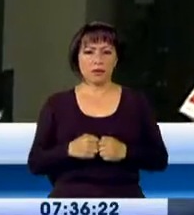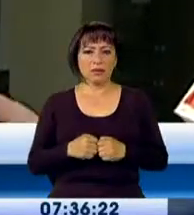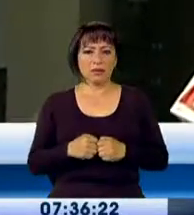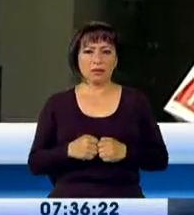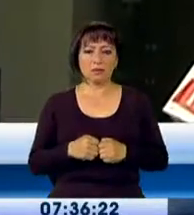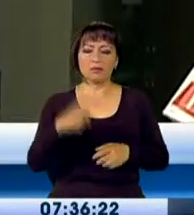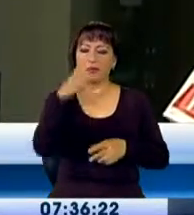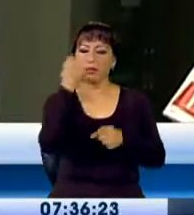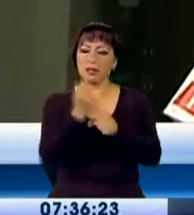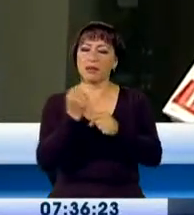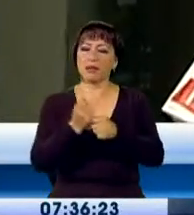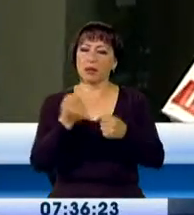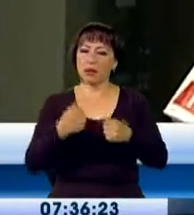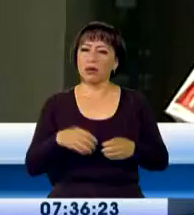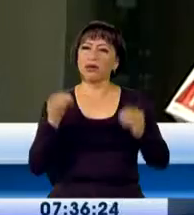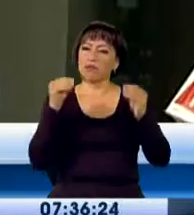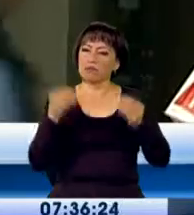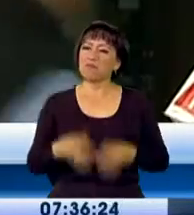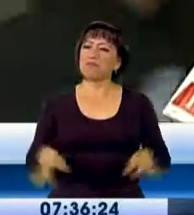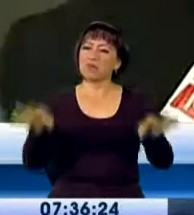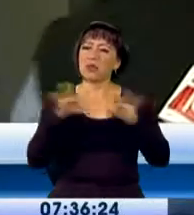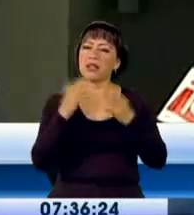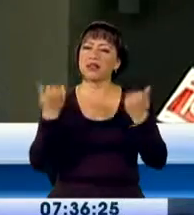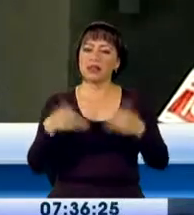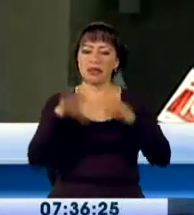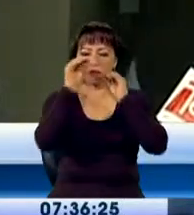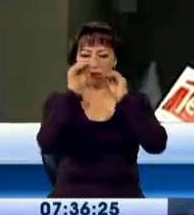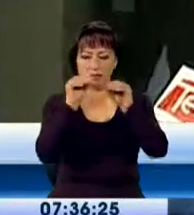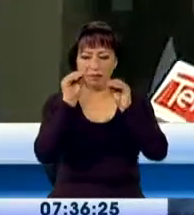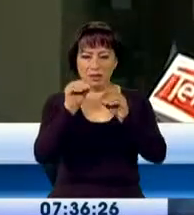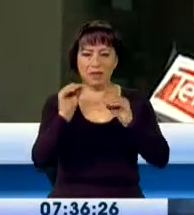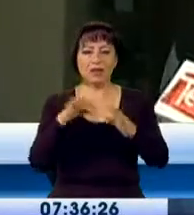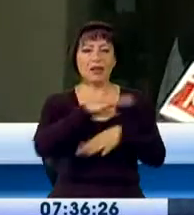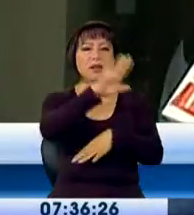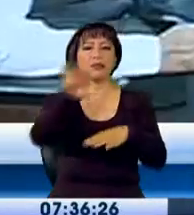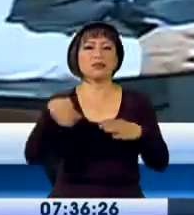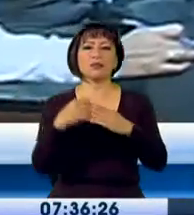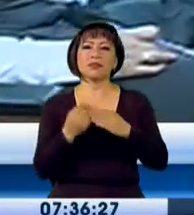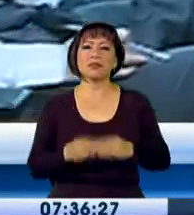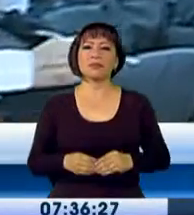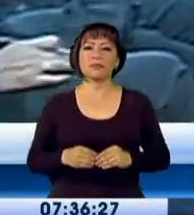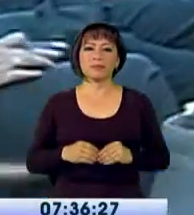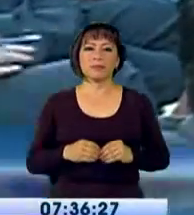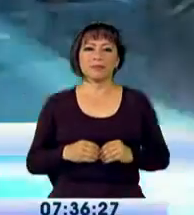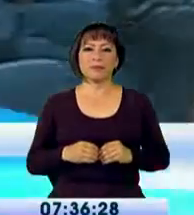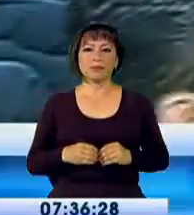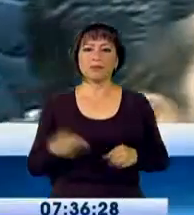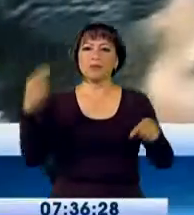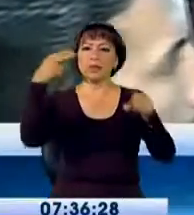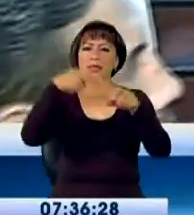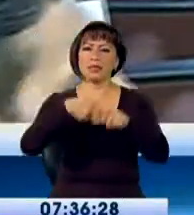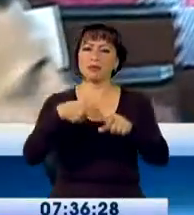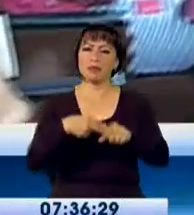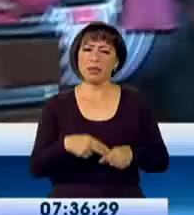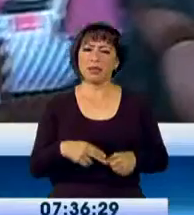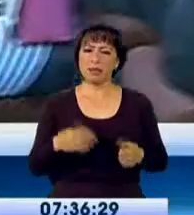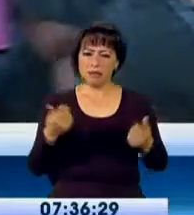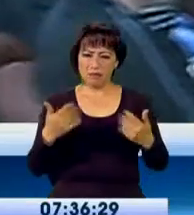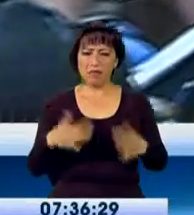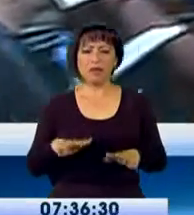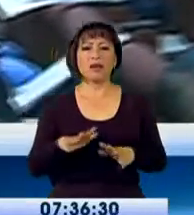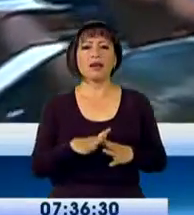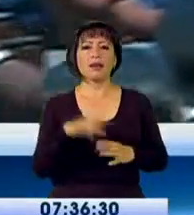trabajo se va capacitando a la gente con simulaciones, con ejercicios de simulacro. Los participantes creen que no está por demás el